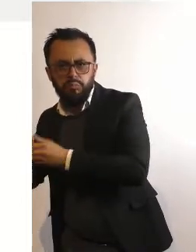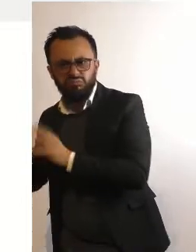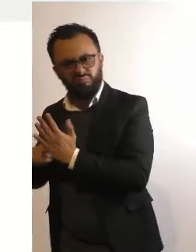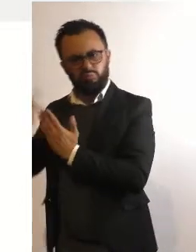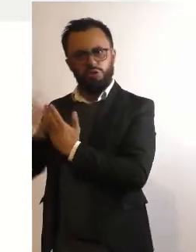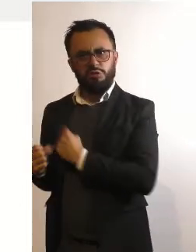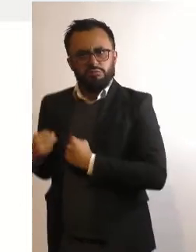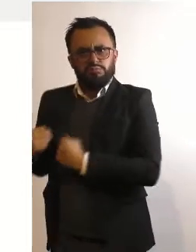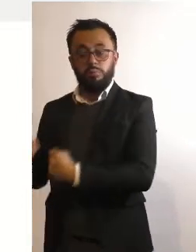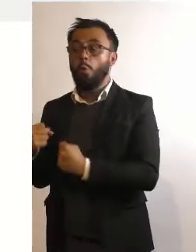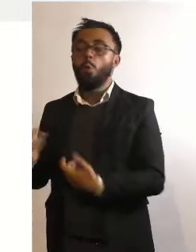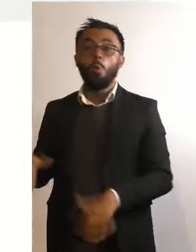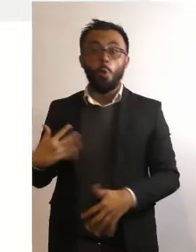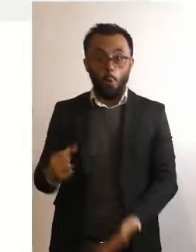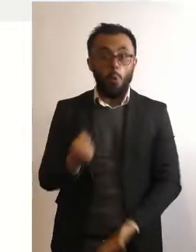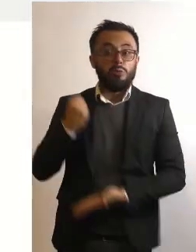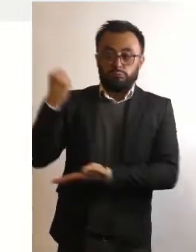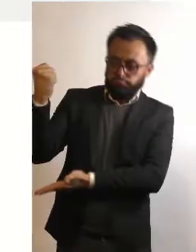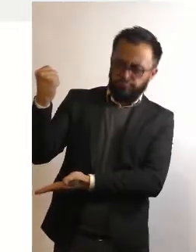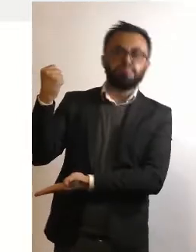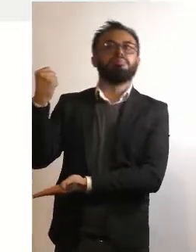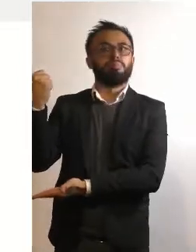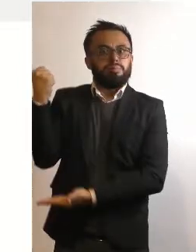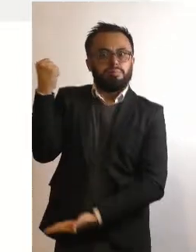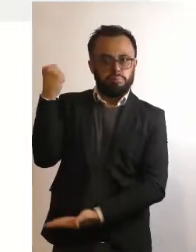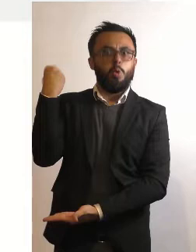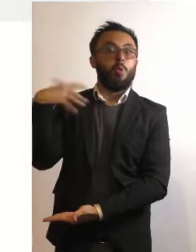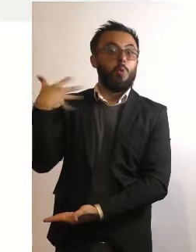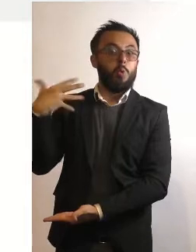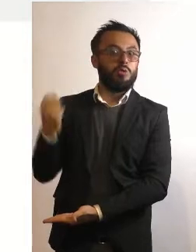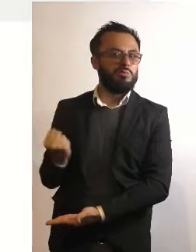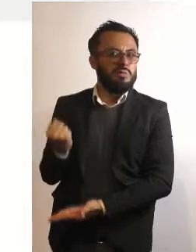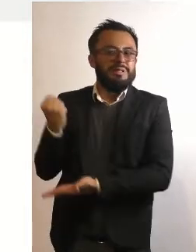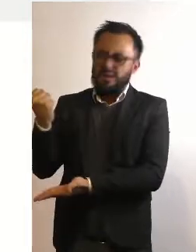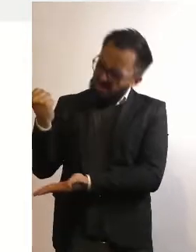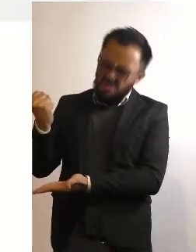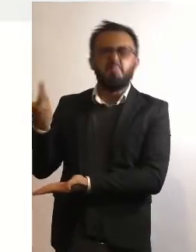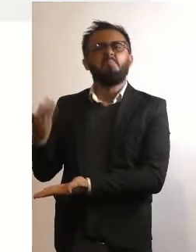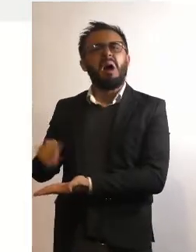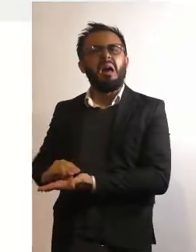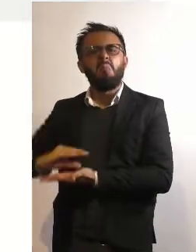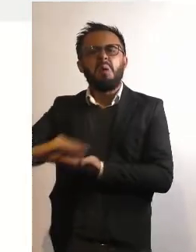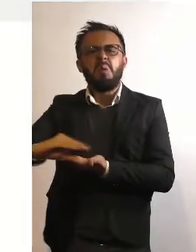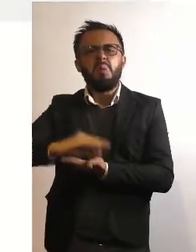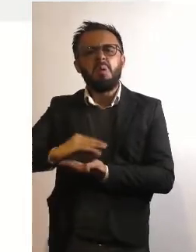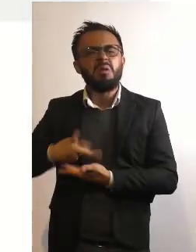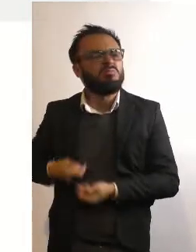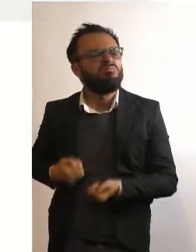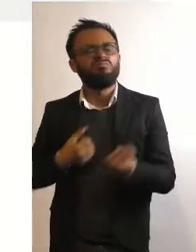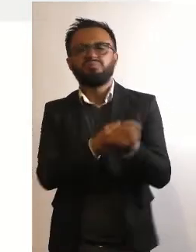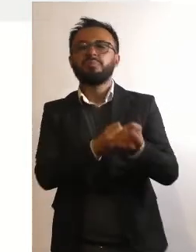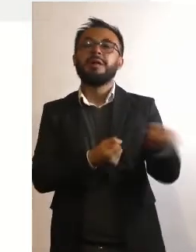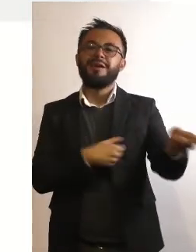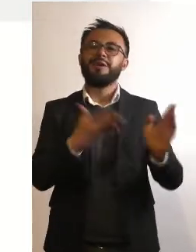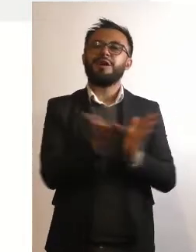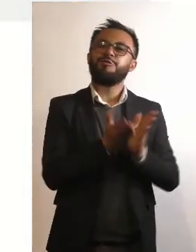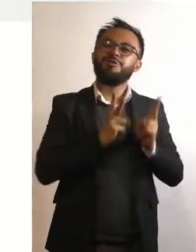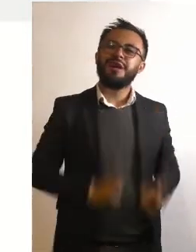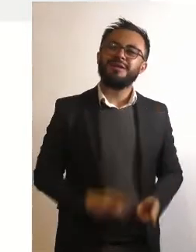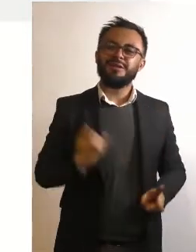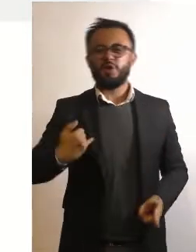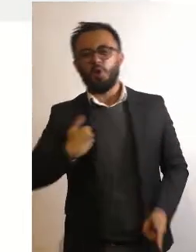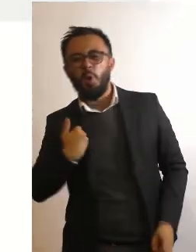para dar la posibilidad de que jóvenes vengan a estudiar a la educación